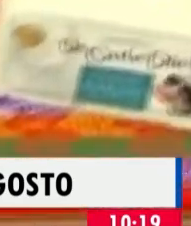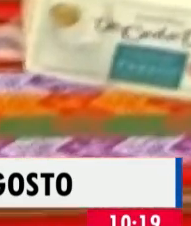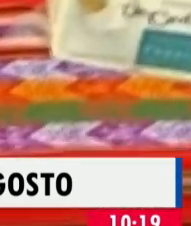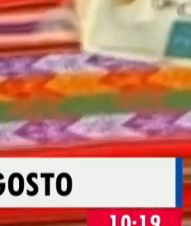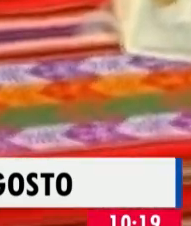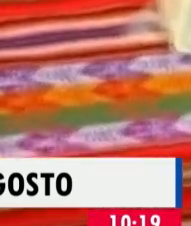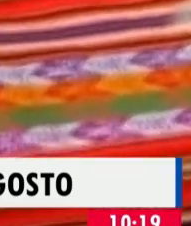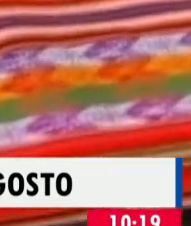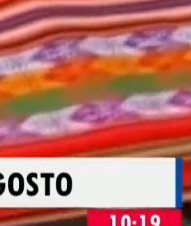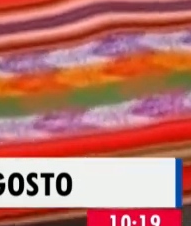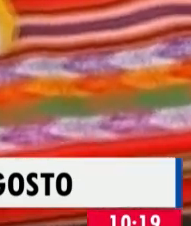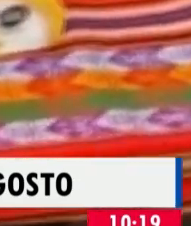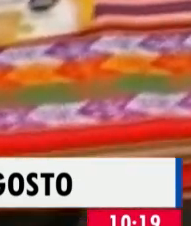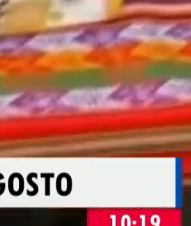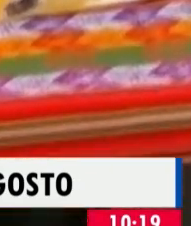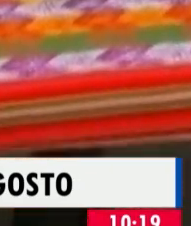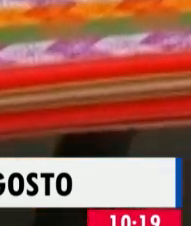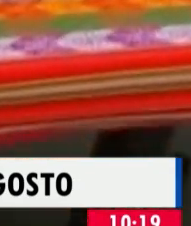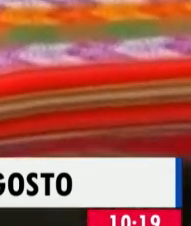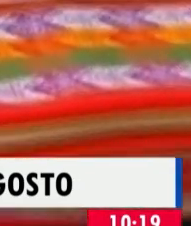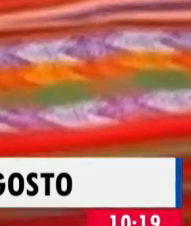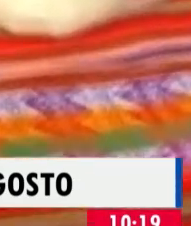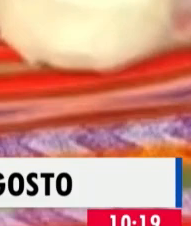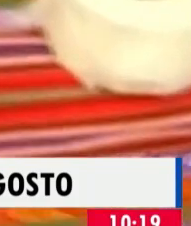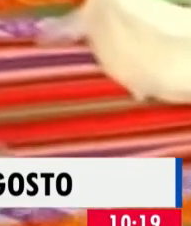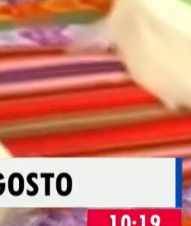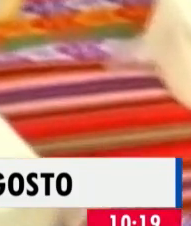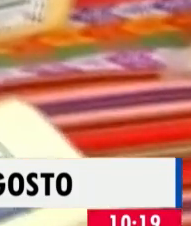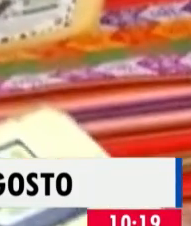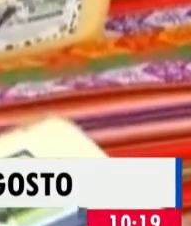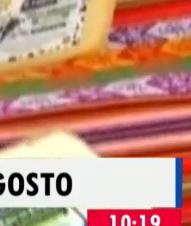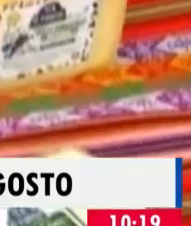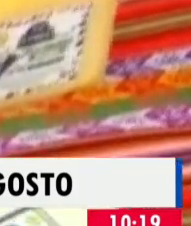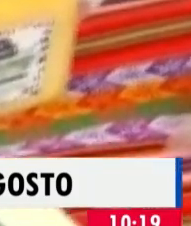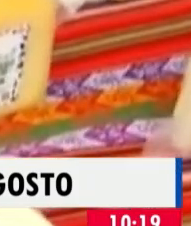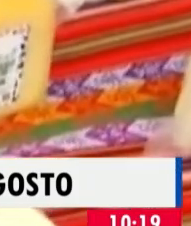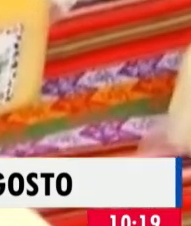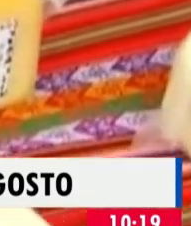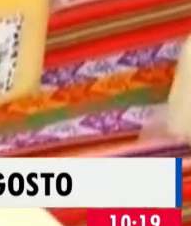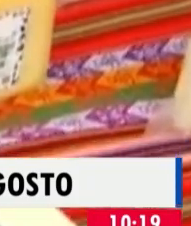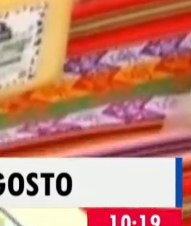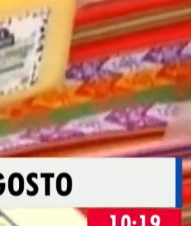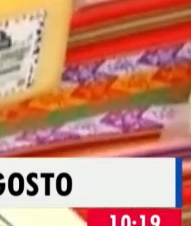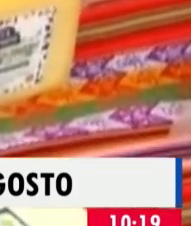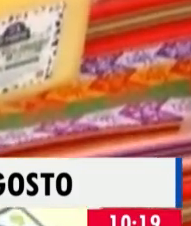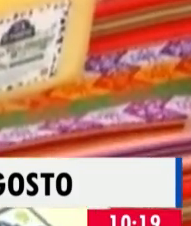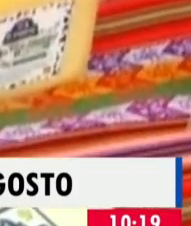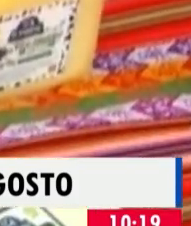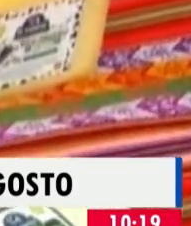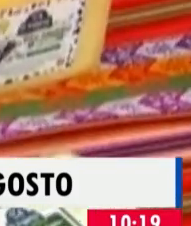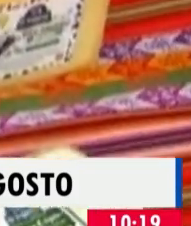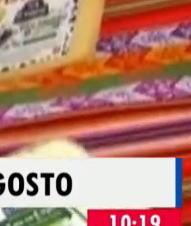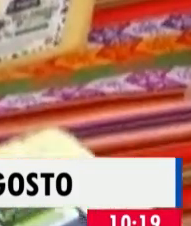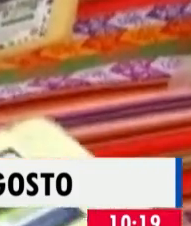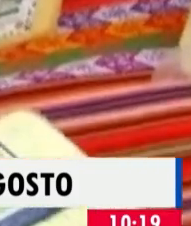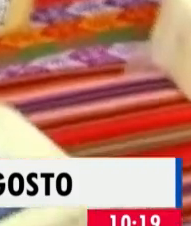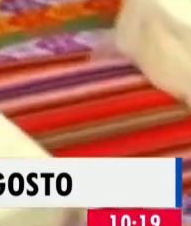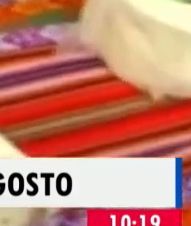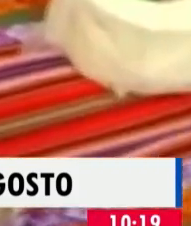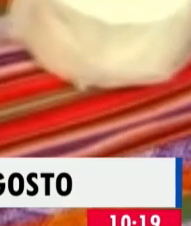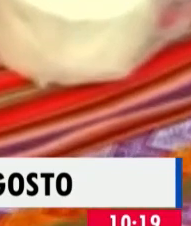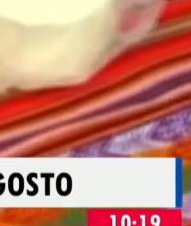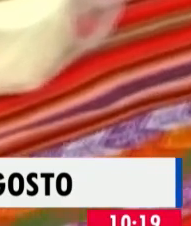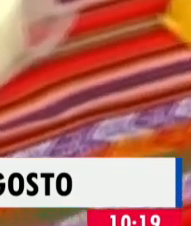cajamarca ancash huánuco la libertad junín Arequipa que vienen preparándose con todos sus productores